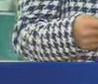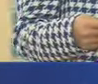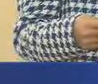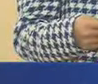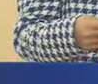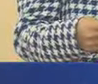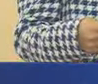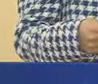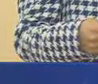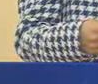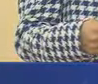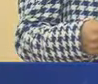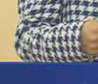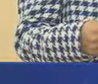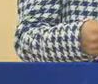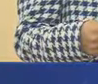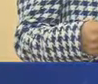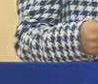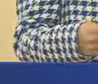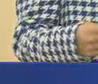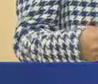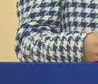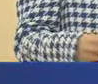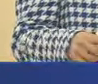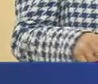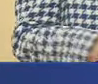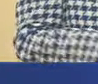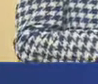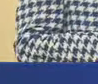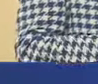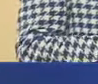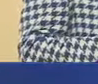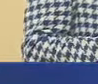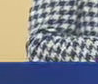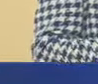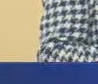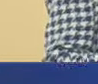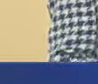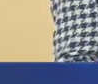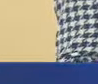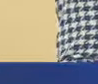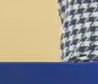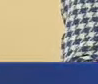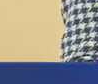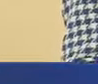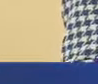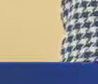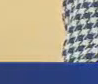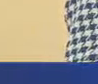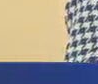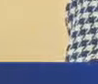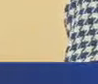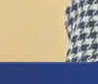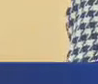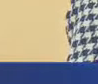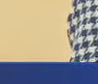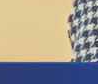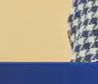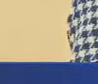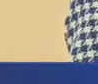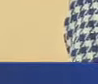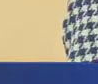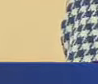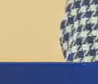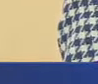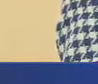ya escrutadas un 40%, que es un número bastante bueno. Ayer trabajamos toda la madrugada y hoy pensamos hacer lo mismo. Vamos